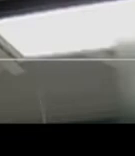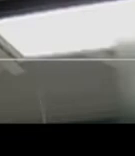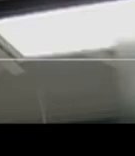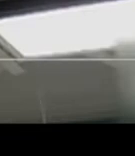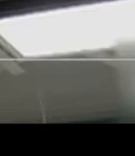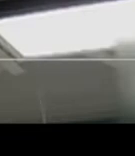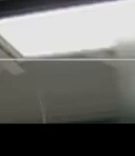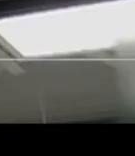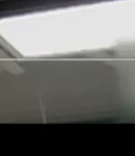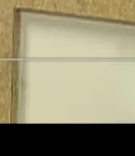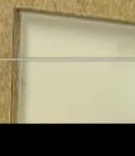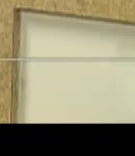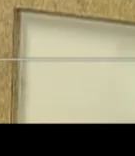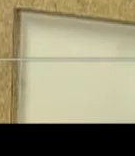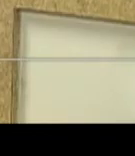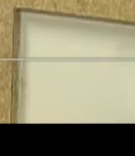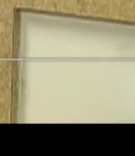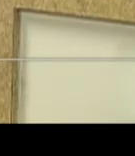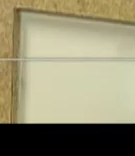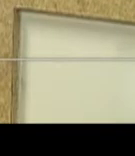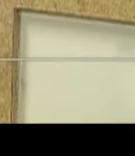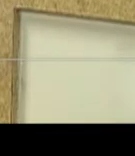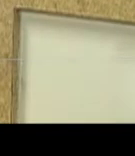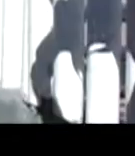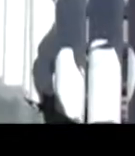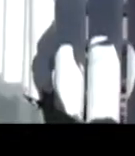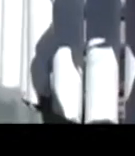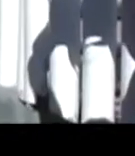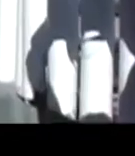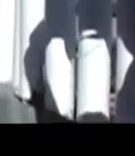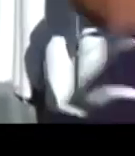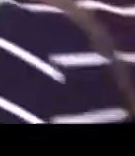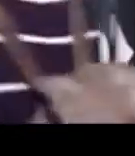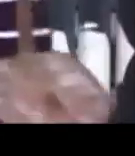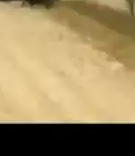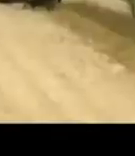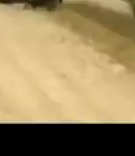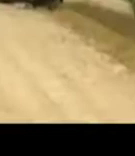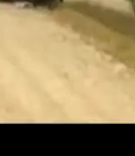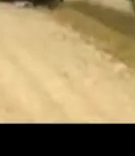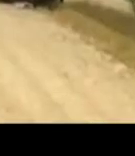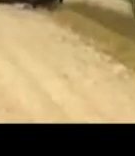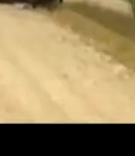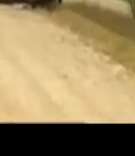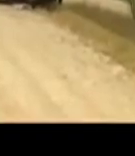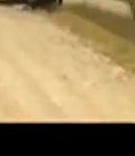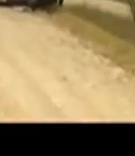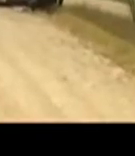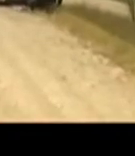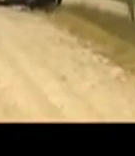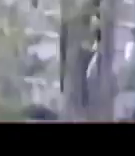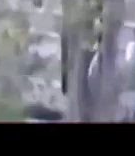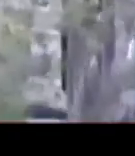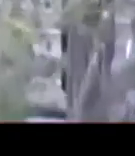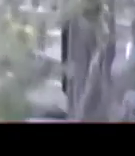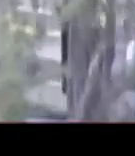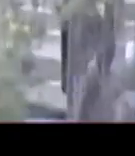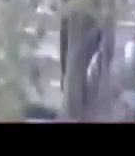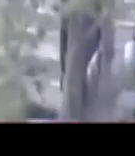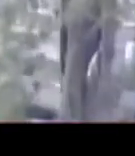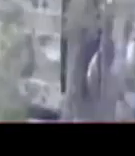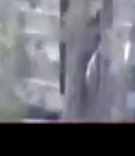de Senadores y varias gubernaturas. En torno al peligro que observa la administración Trump de que el